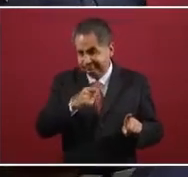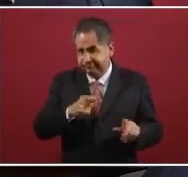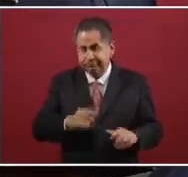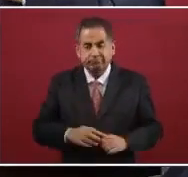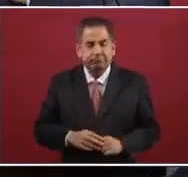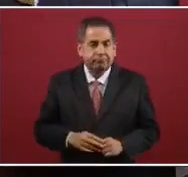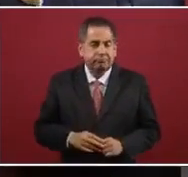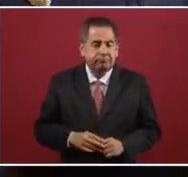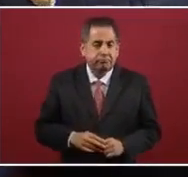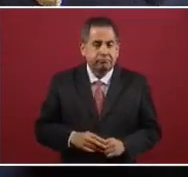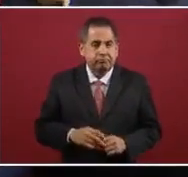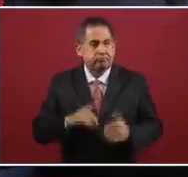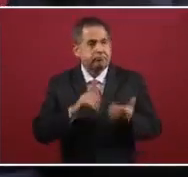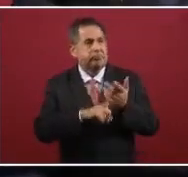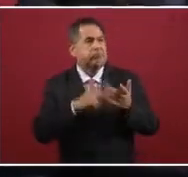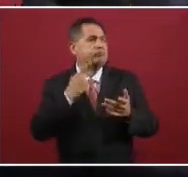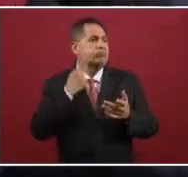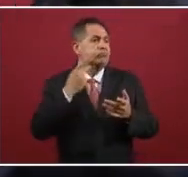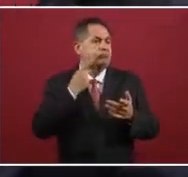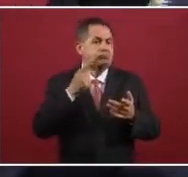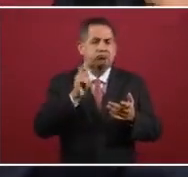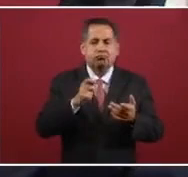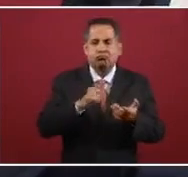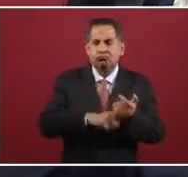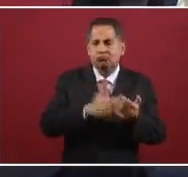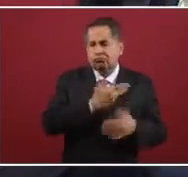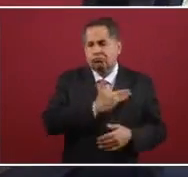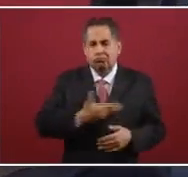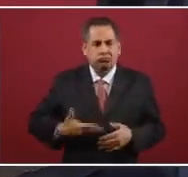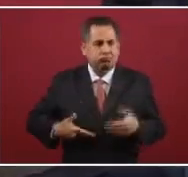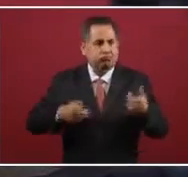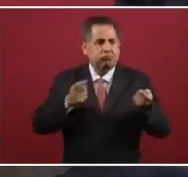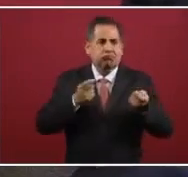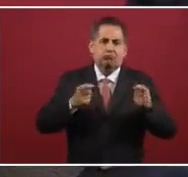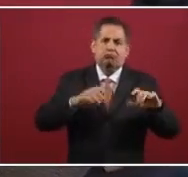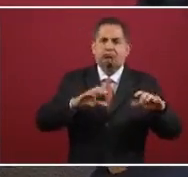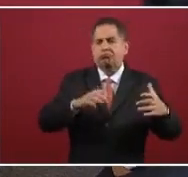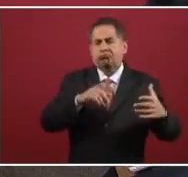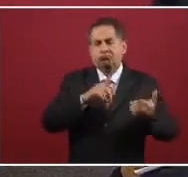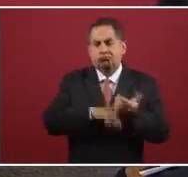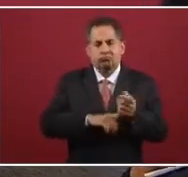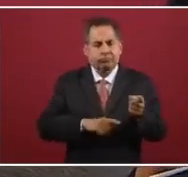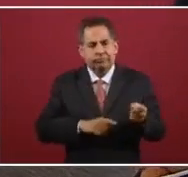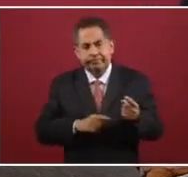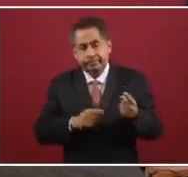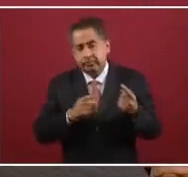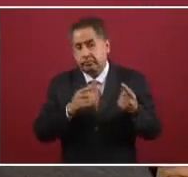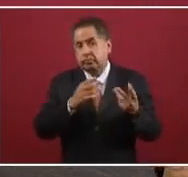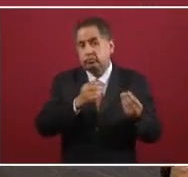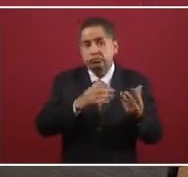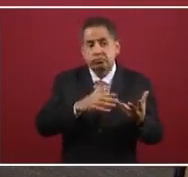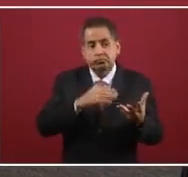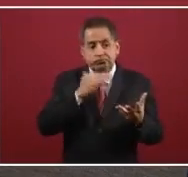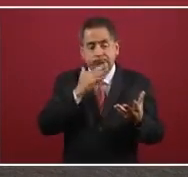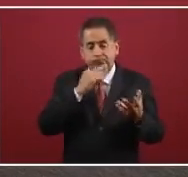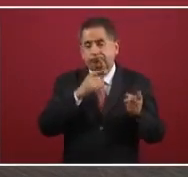Es un sistema político presidencialista y tiene mucho peso